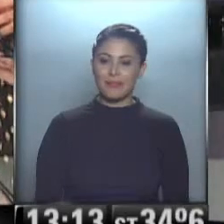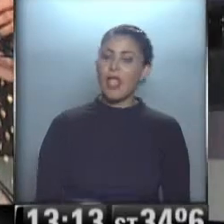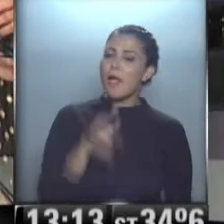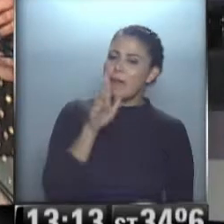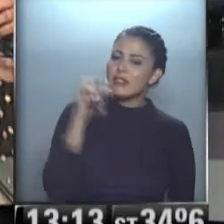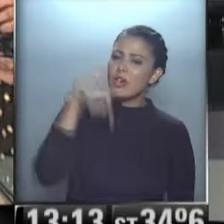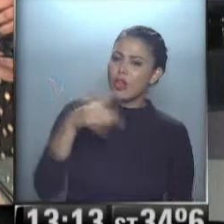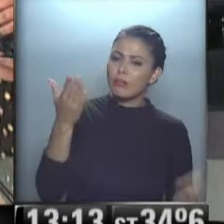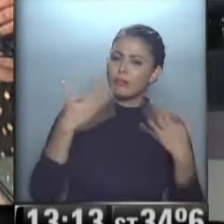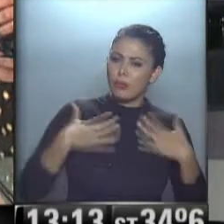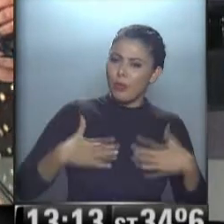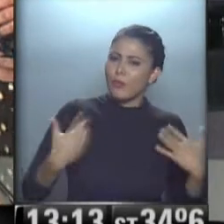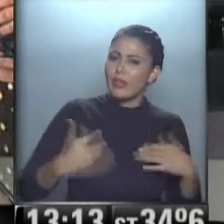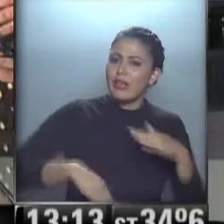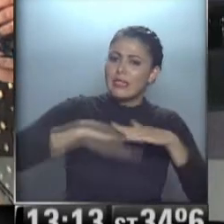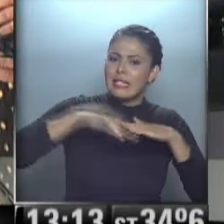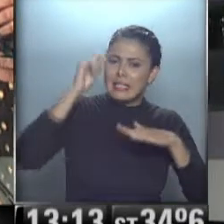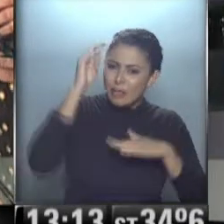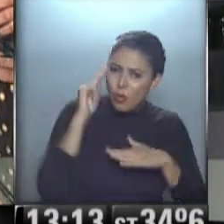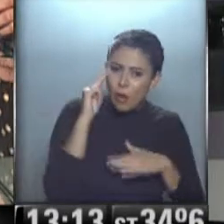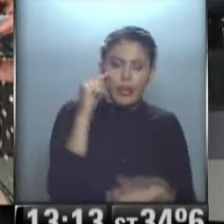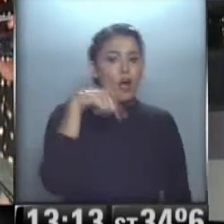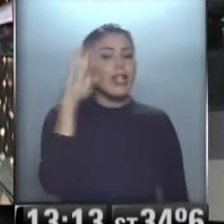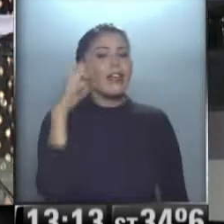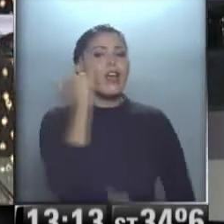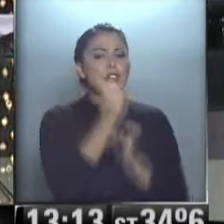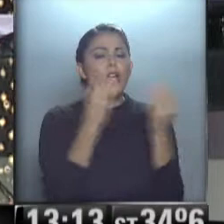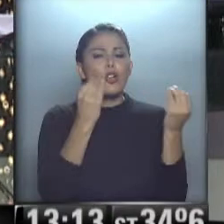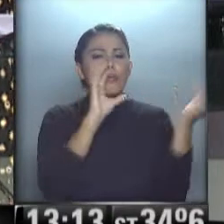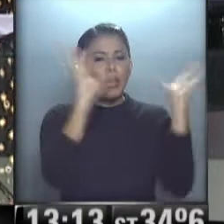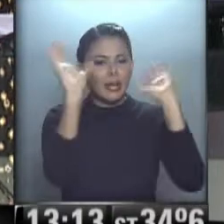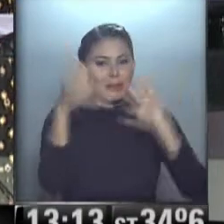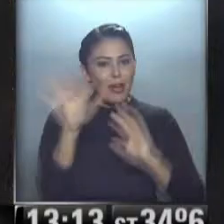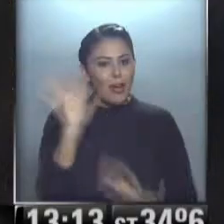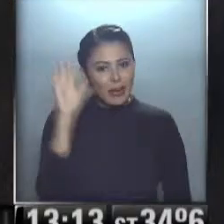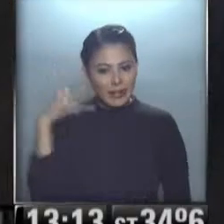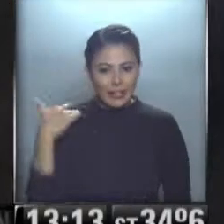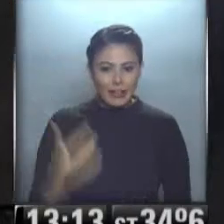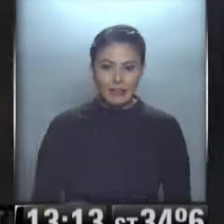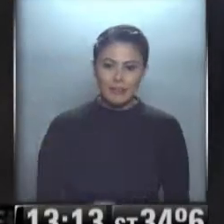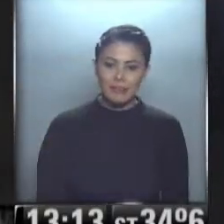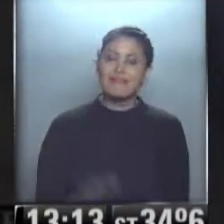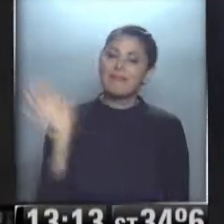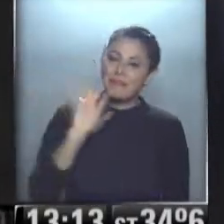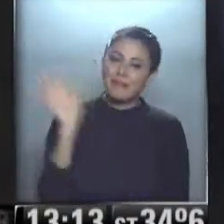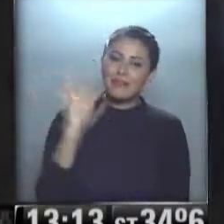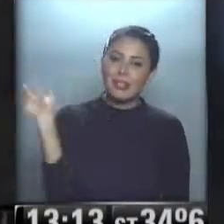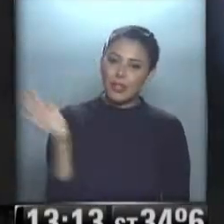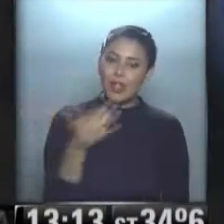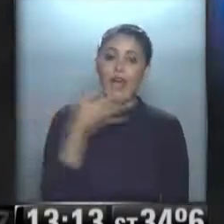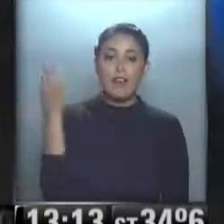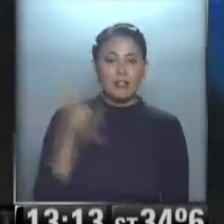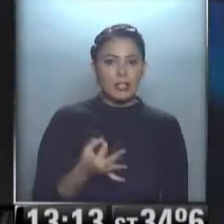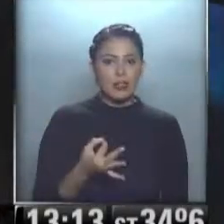Bueno, parece que hoy la térmica puede llegar a 39 grados. Está Nadia para contarnos cómo sigue el tiempo. Hola, Nadia. Hola, hola a todos. Realmente